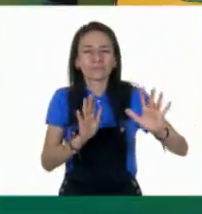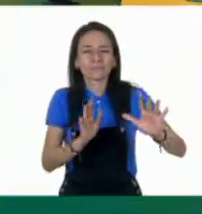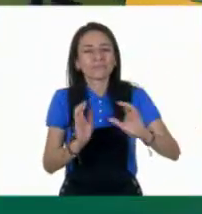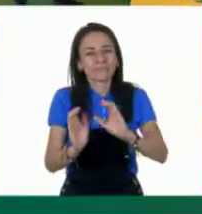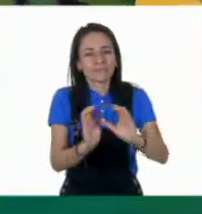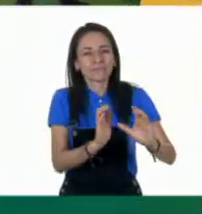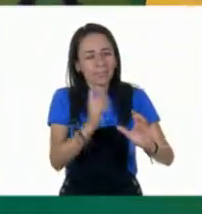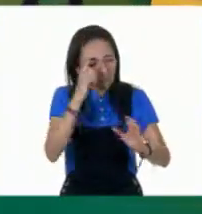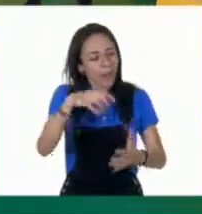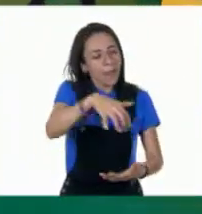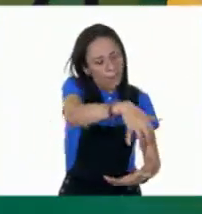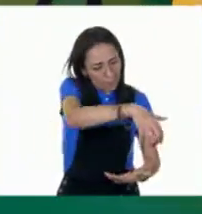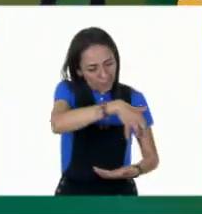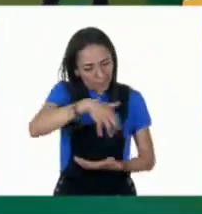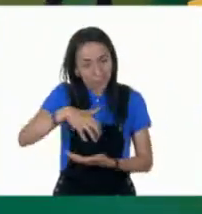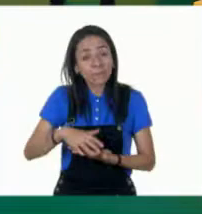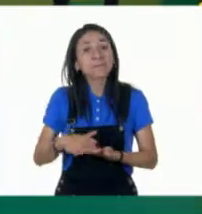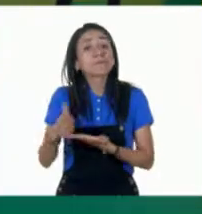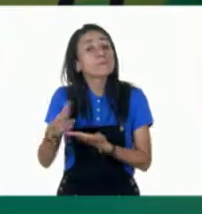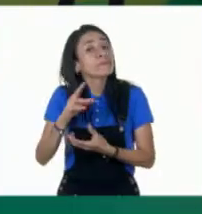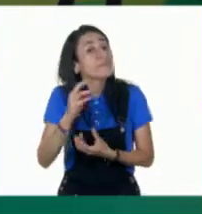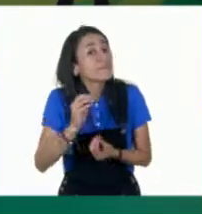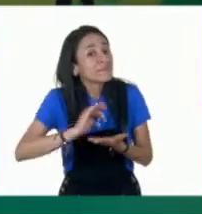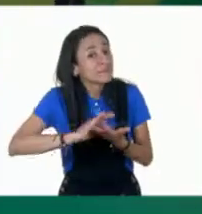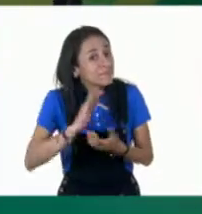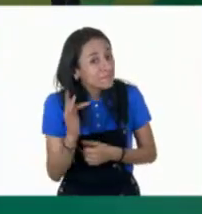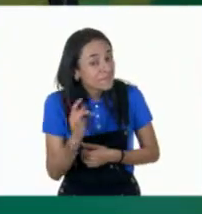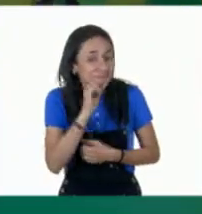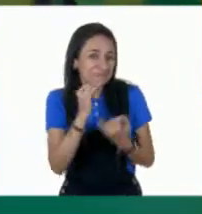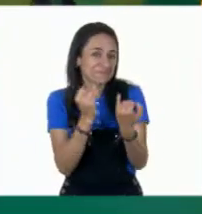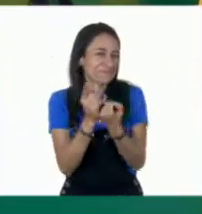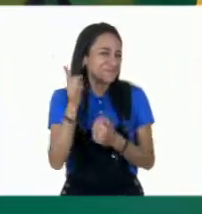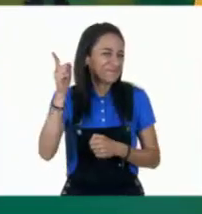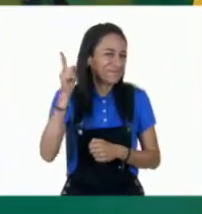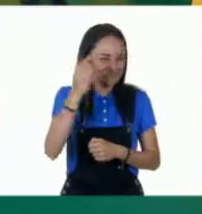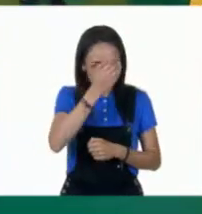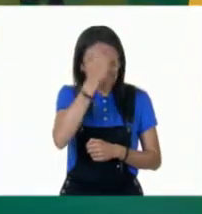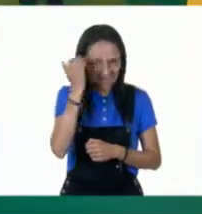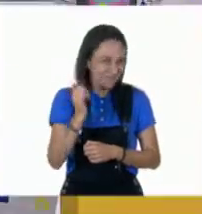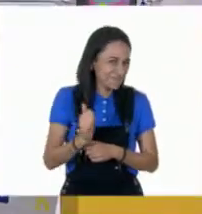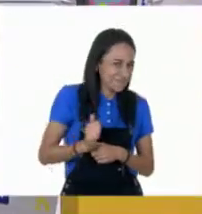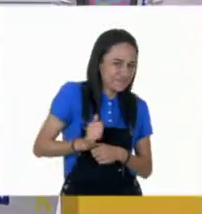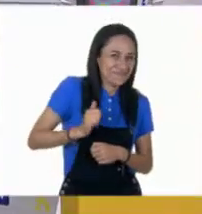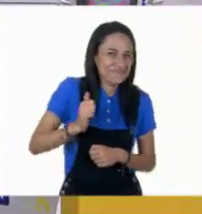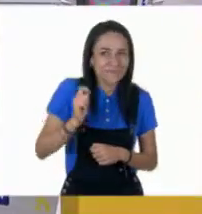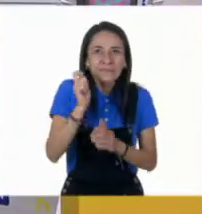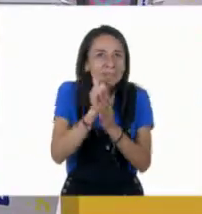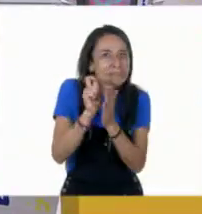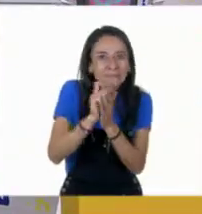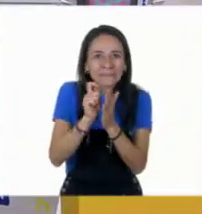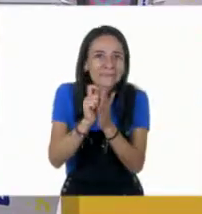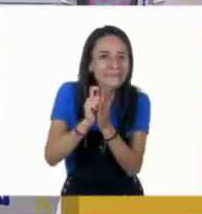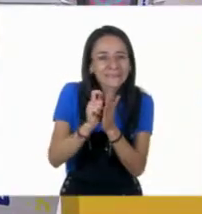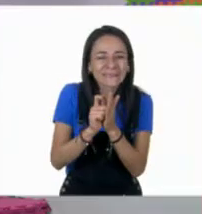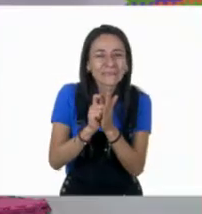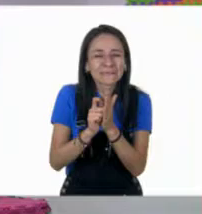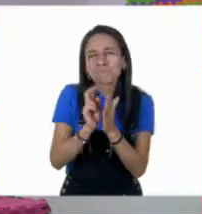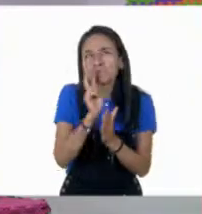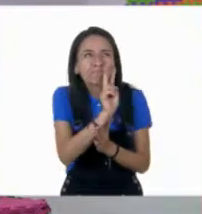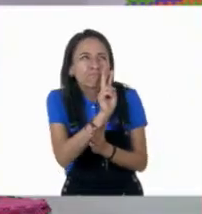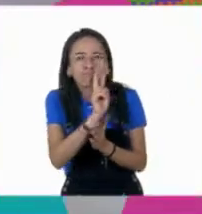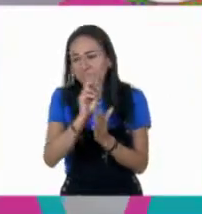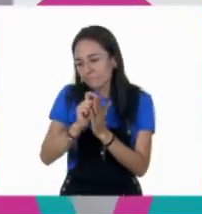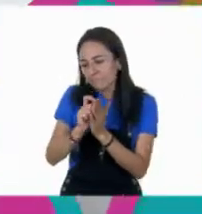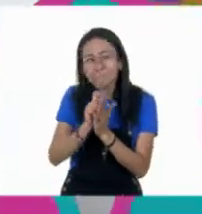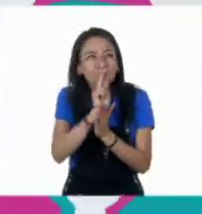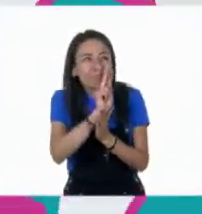Itzayana, muchísimas gracias por tu participación. Incluso Oscar ya se nos adelantó sí. Y empezó a notar lo que también he estado observando